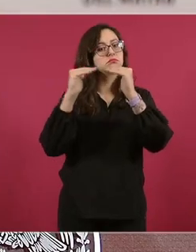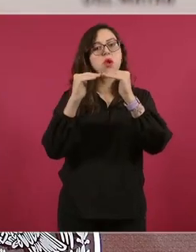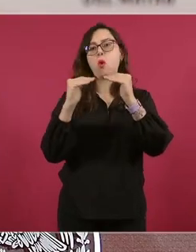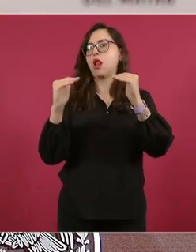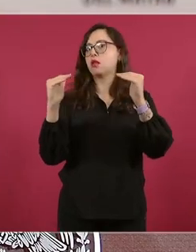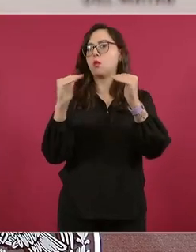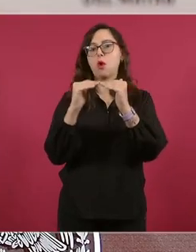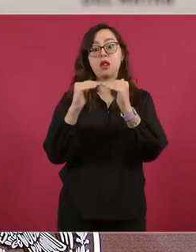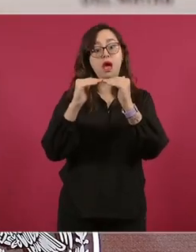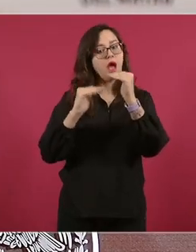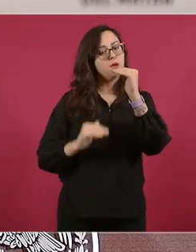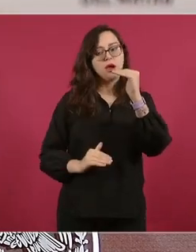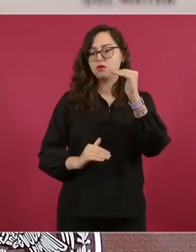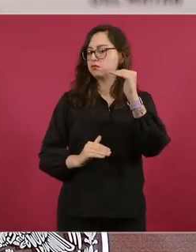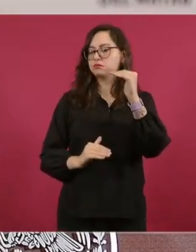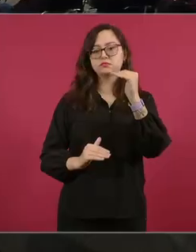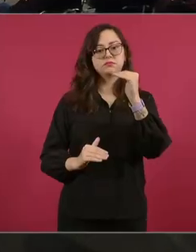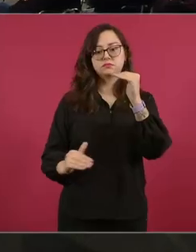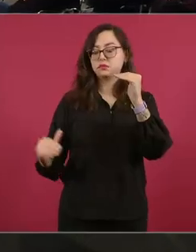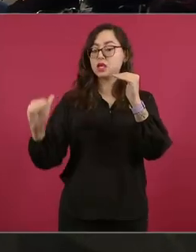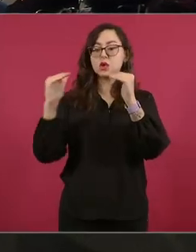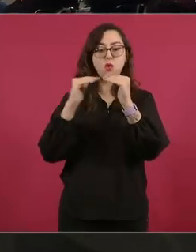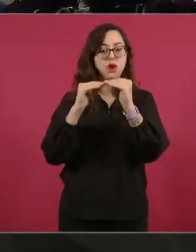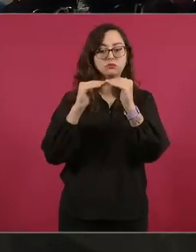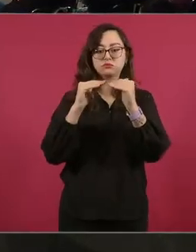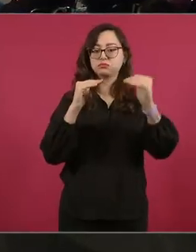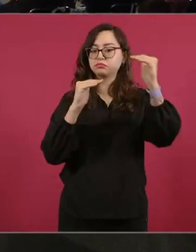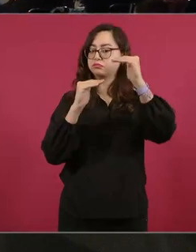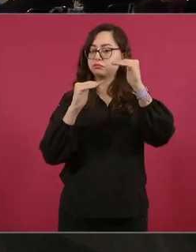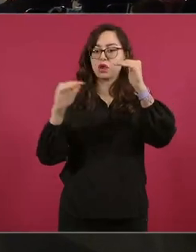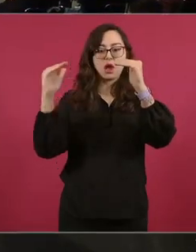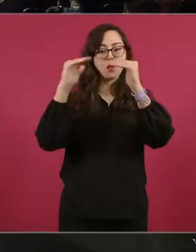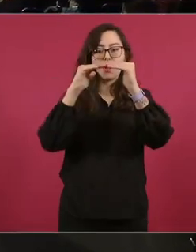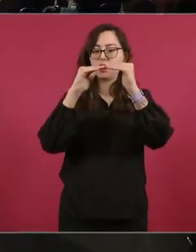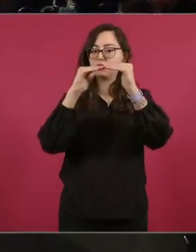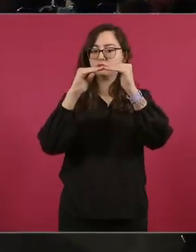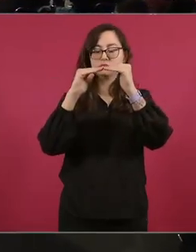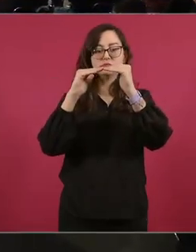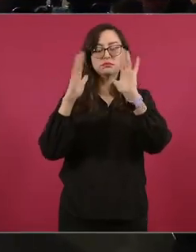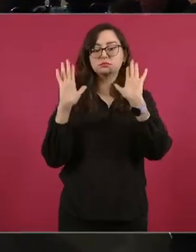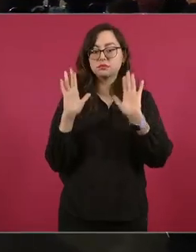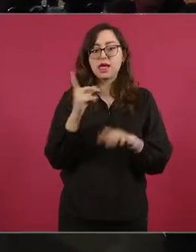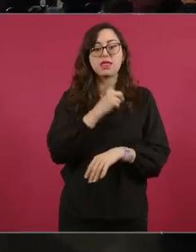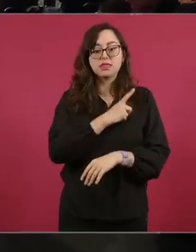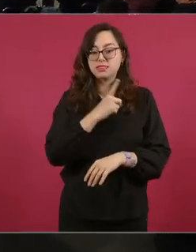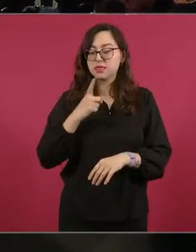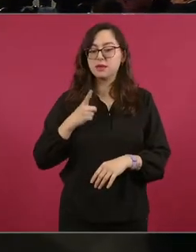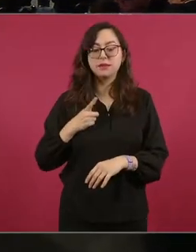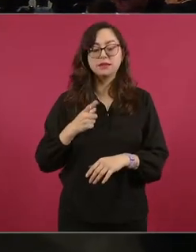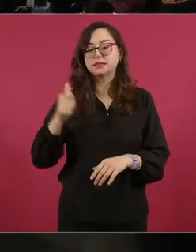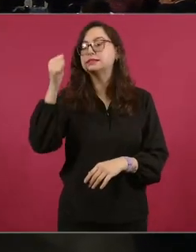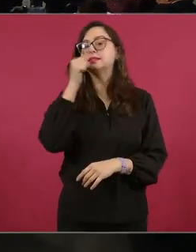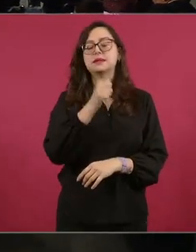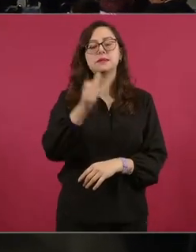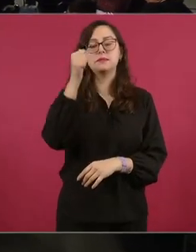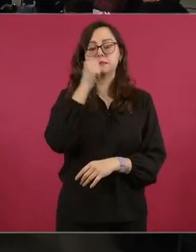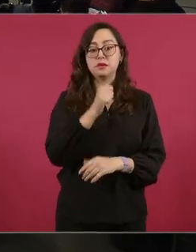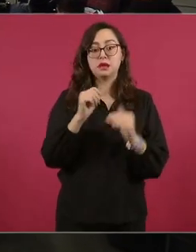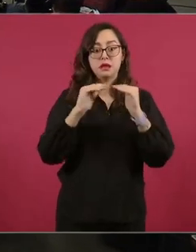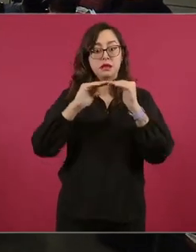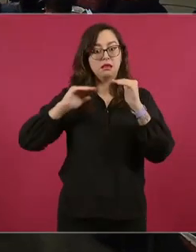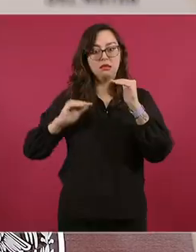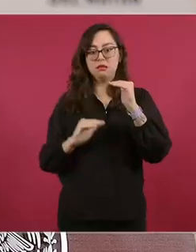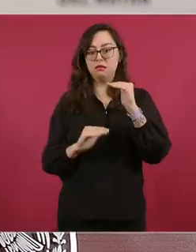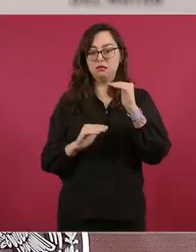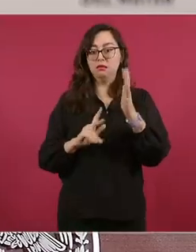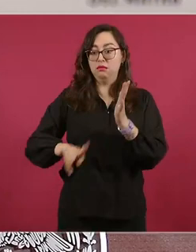Hay una lámina. Ah, bueno, es que esa, a ver si la tienen, sobre cómo